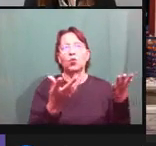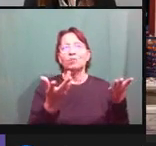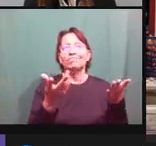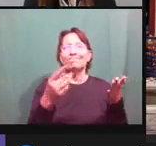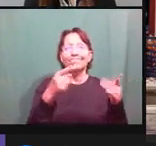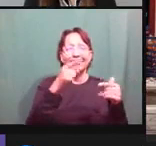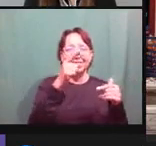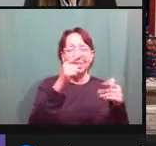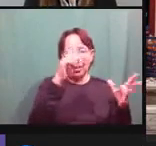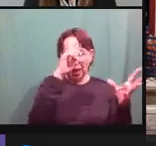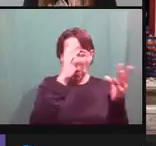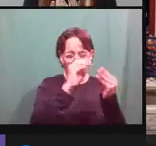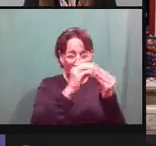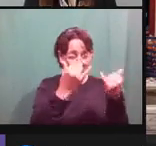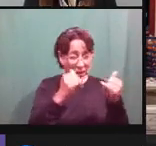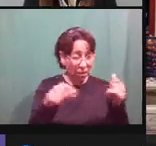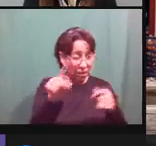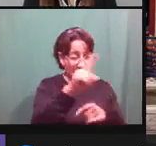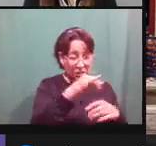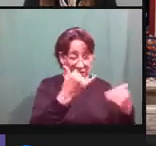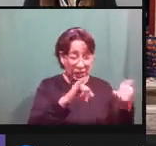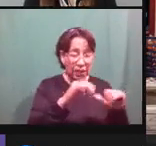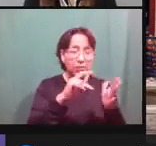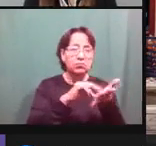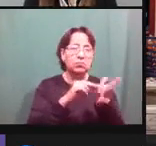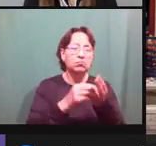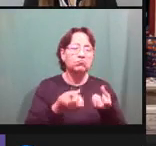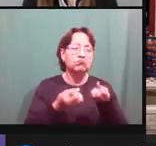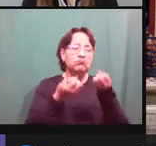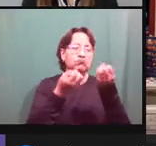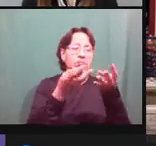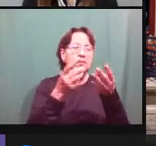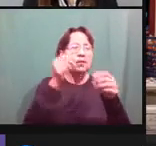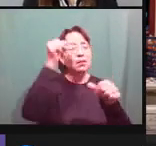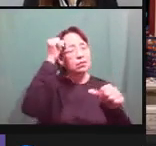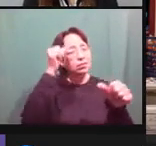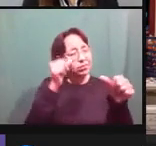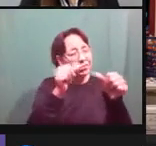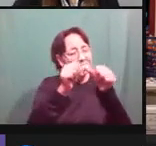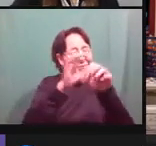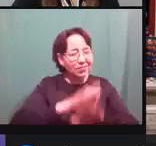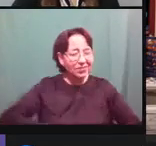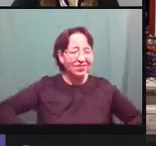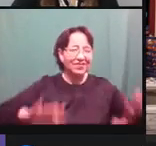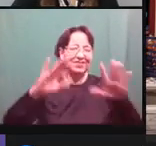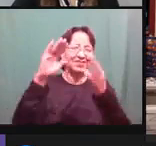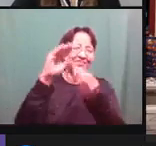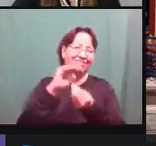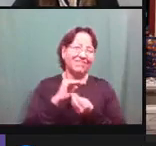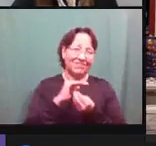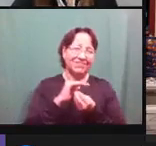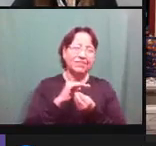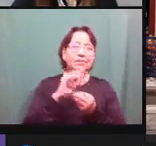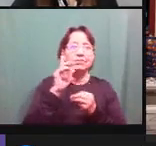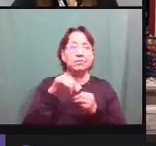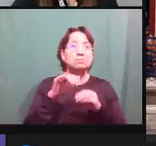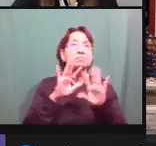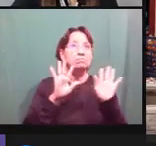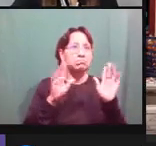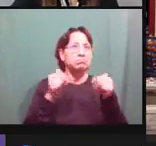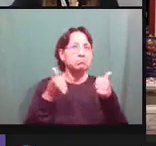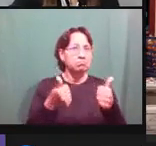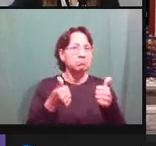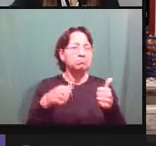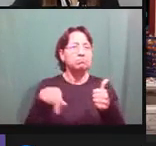estas concertaciones se contribuyen a estas memorias de los territorios patrimoniales. Y pues bueno, definitivamente ustedes